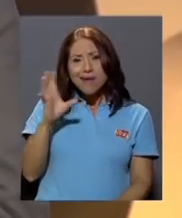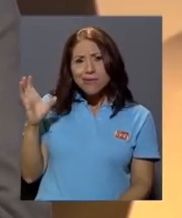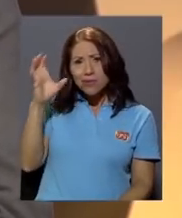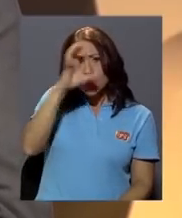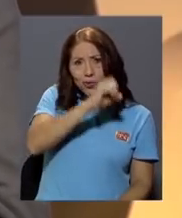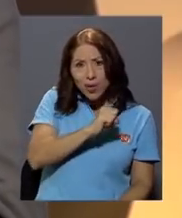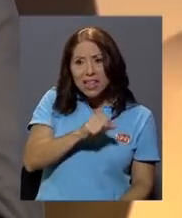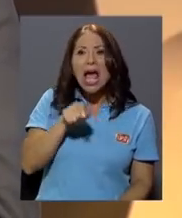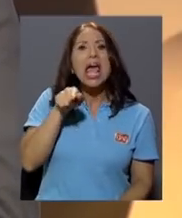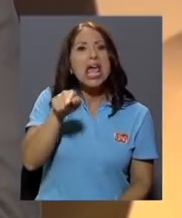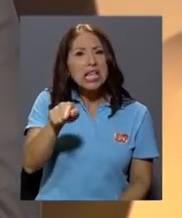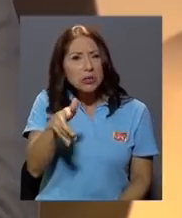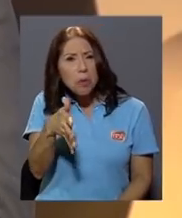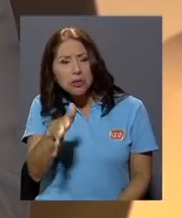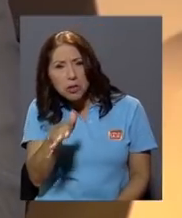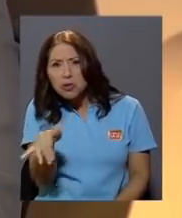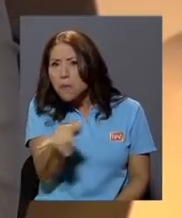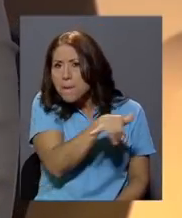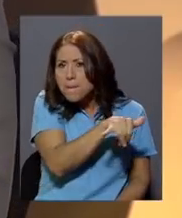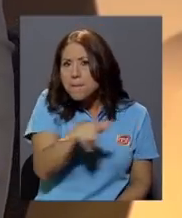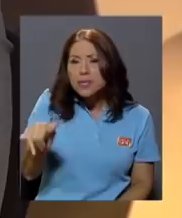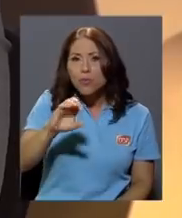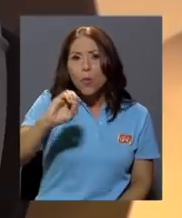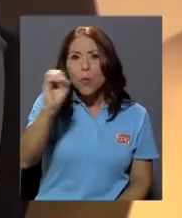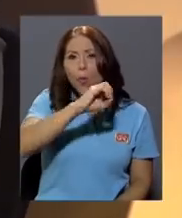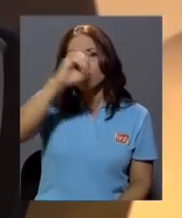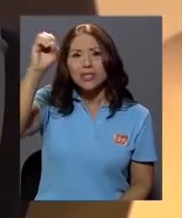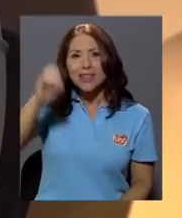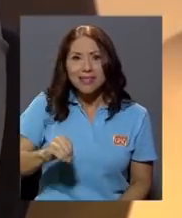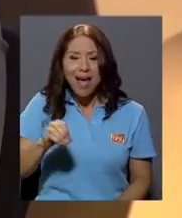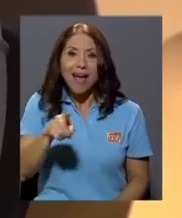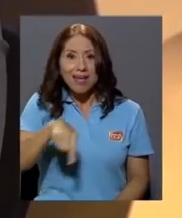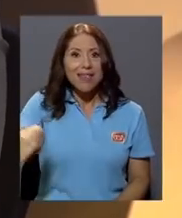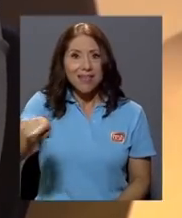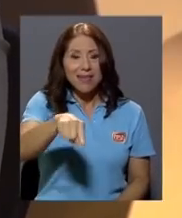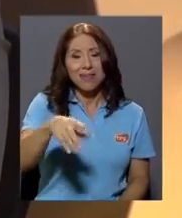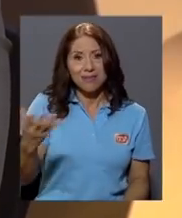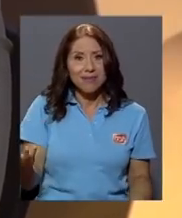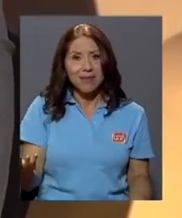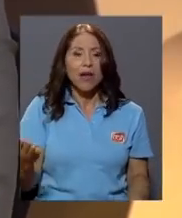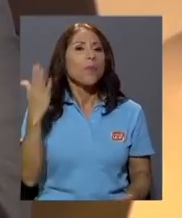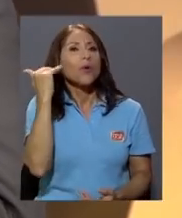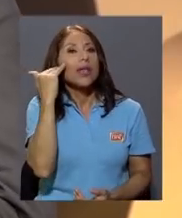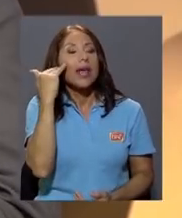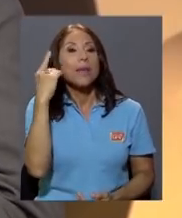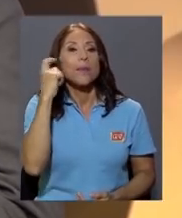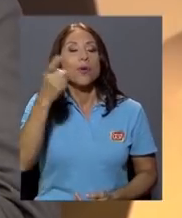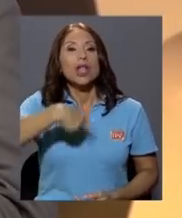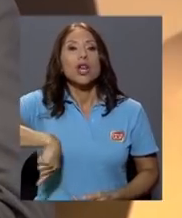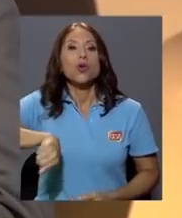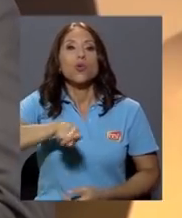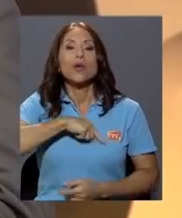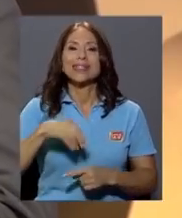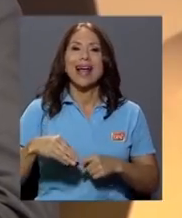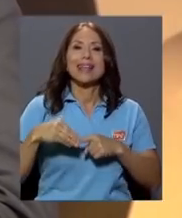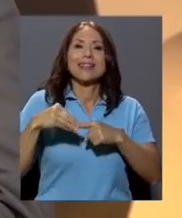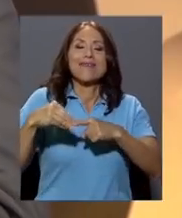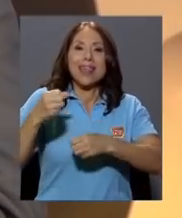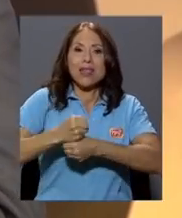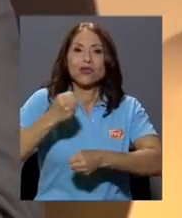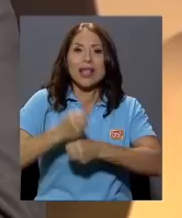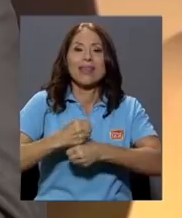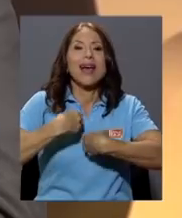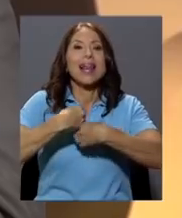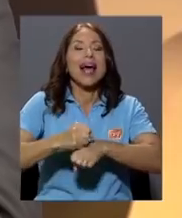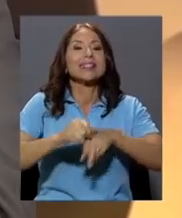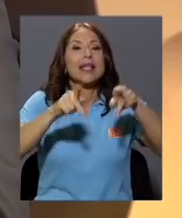esos son los porcentajes aproximados de inversión en masa salarial que realizan. ¿Por qué? Porque nuestra actividad sustantiva la